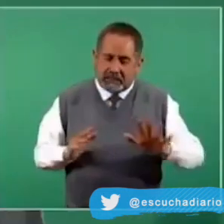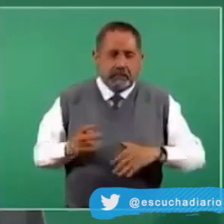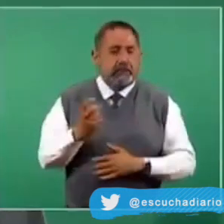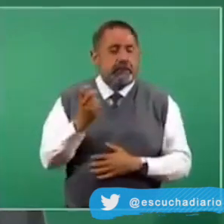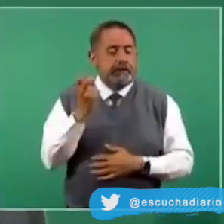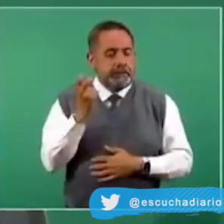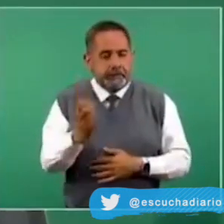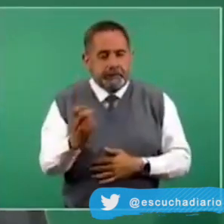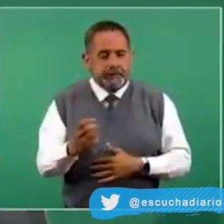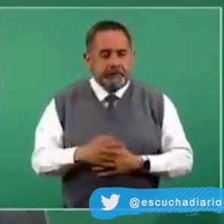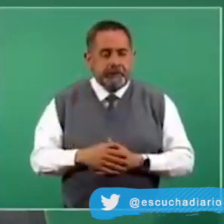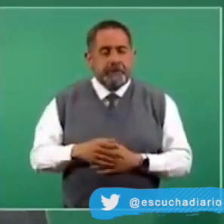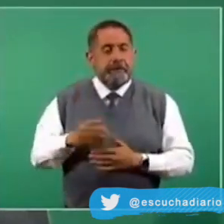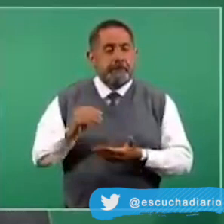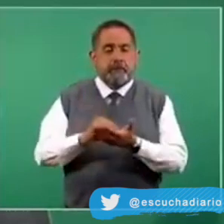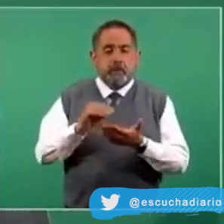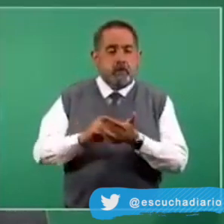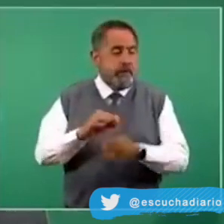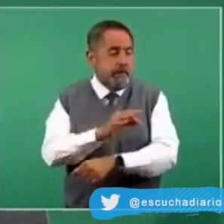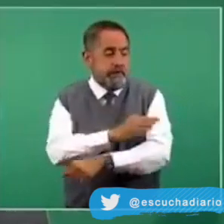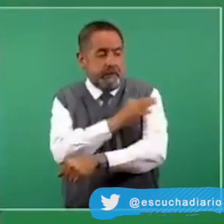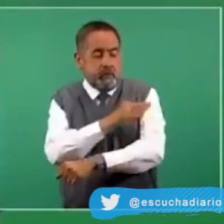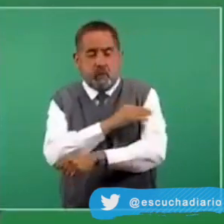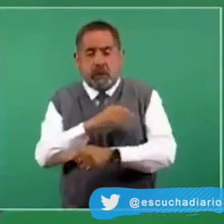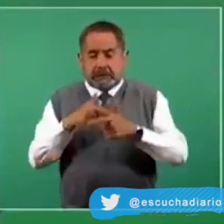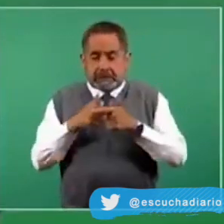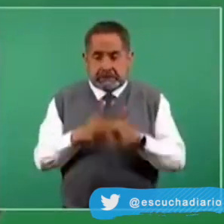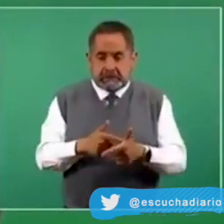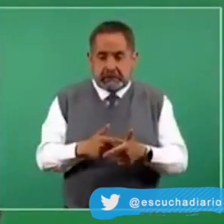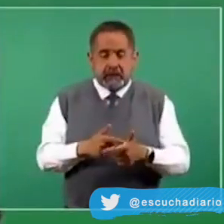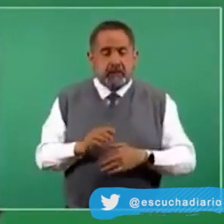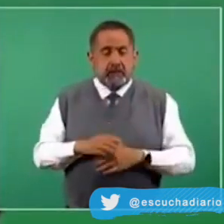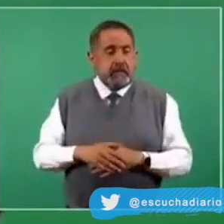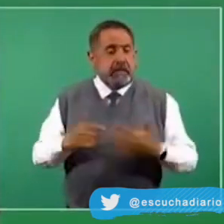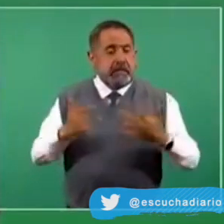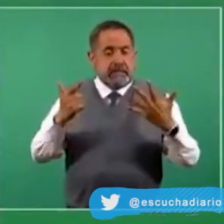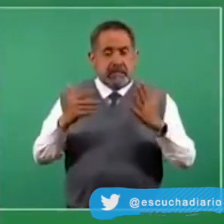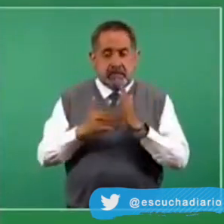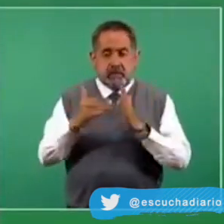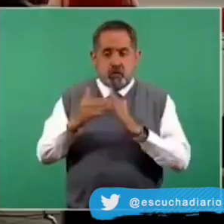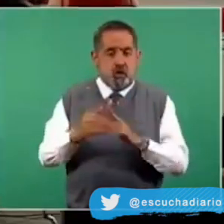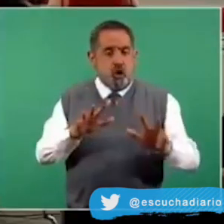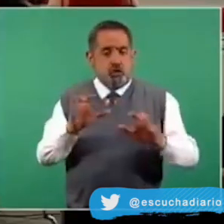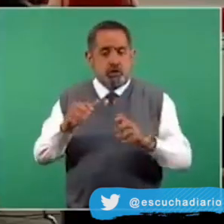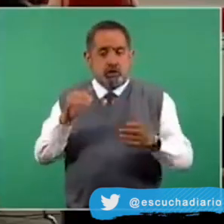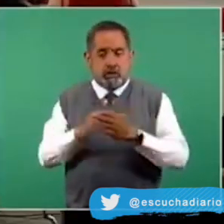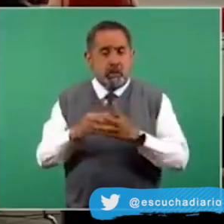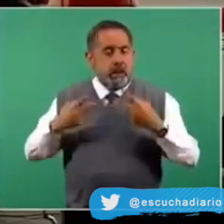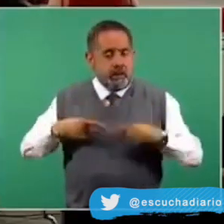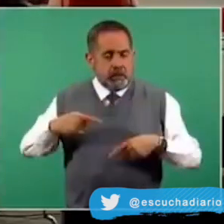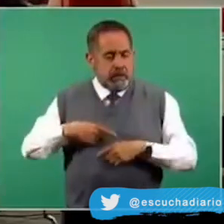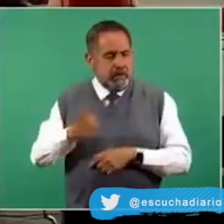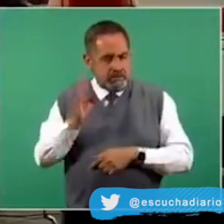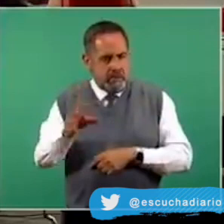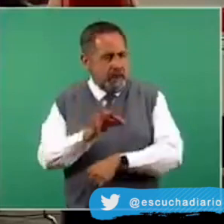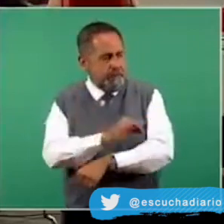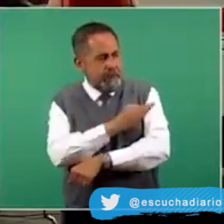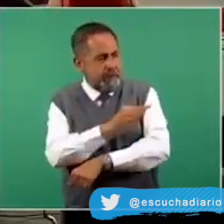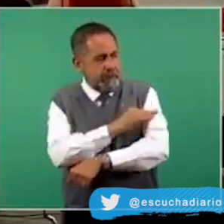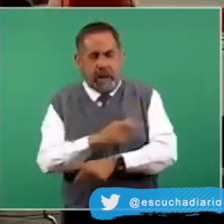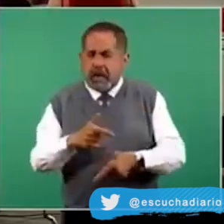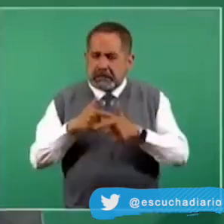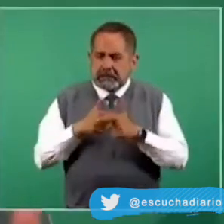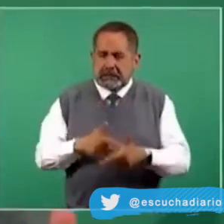y continúa la vacunación. La vacunación, tenemos 7.800.000 personas ya vacunadas y